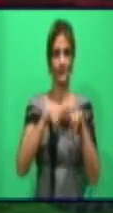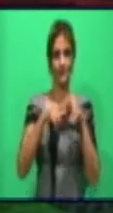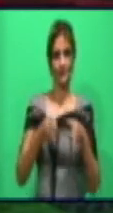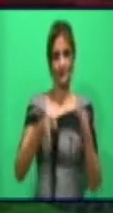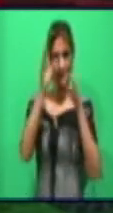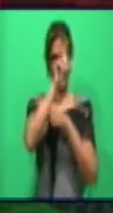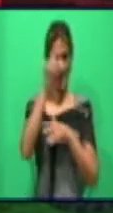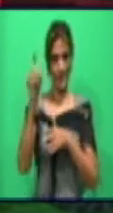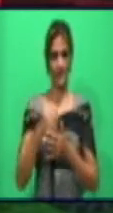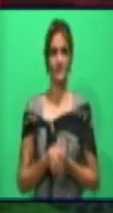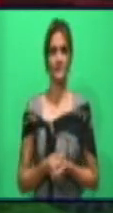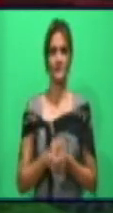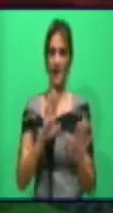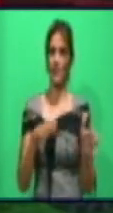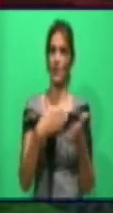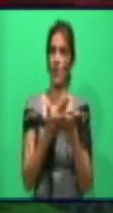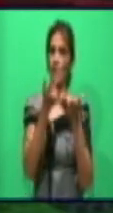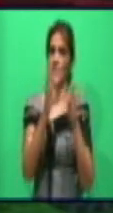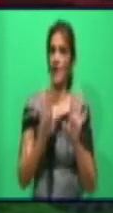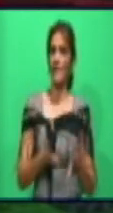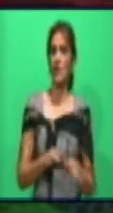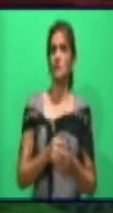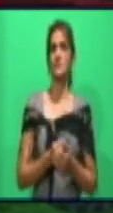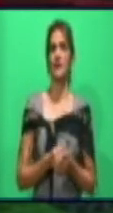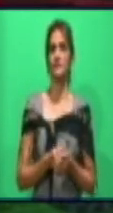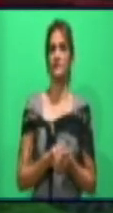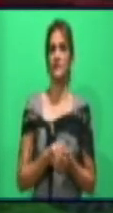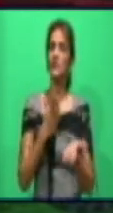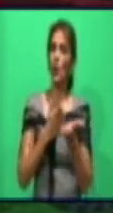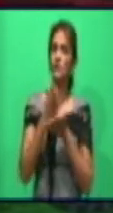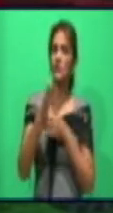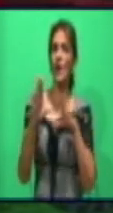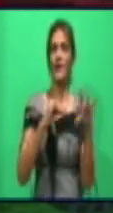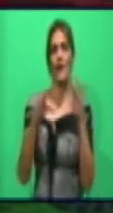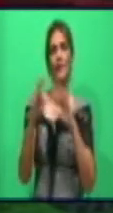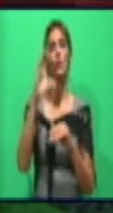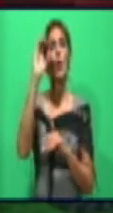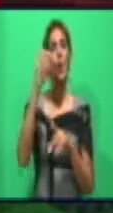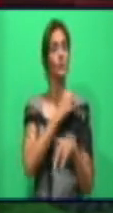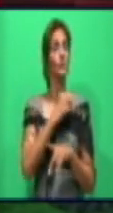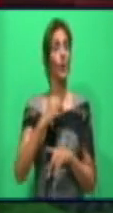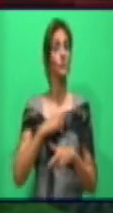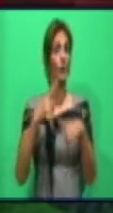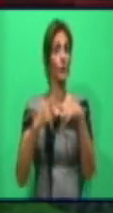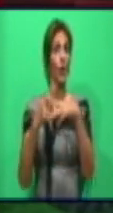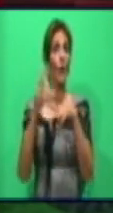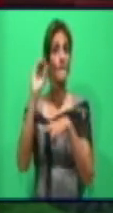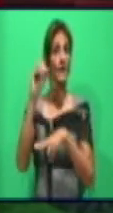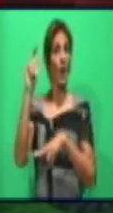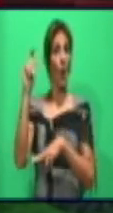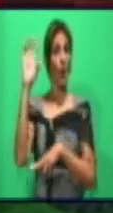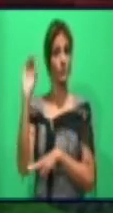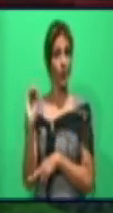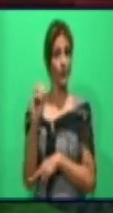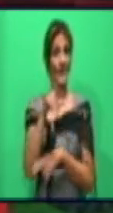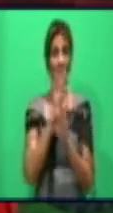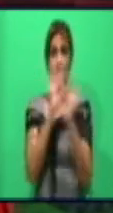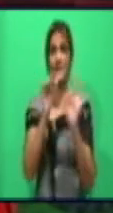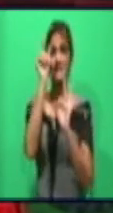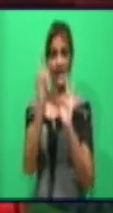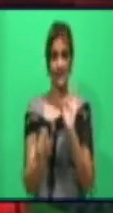diálogo y al retorno ir al diálogo con el doctor especialista del instituto pedro kourí porque